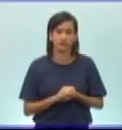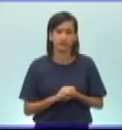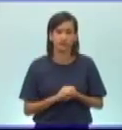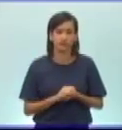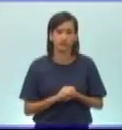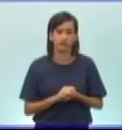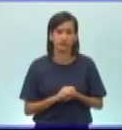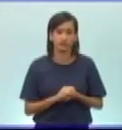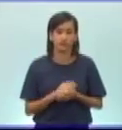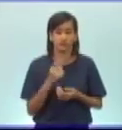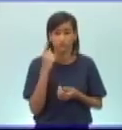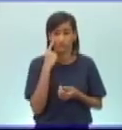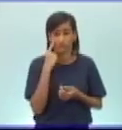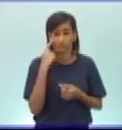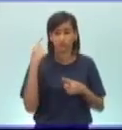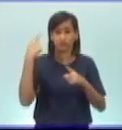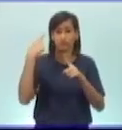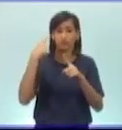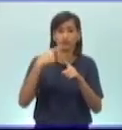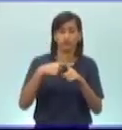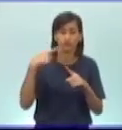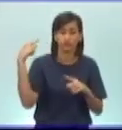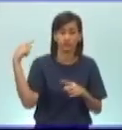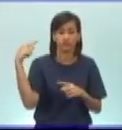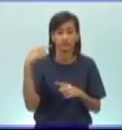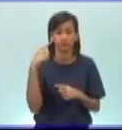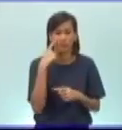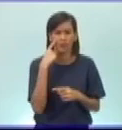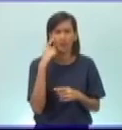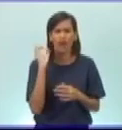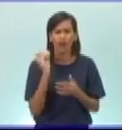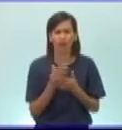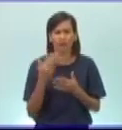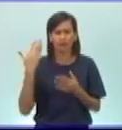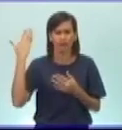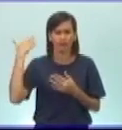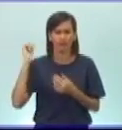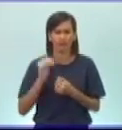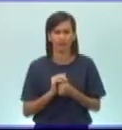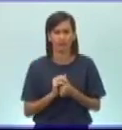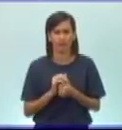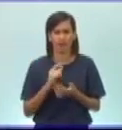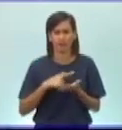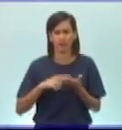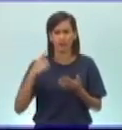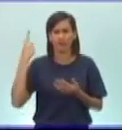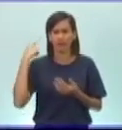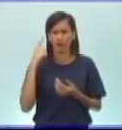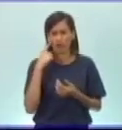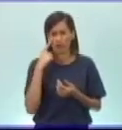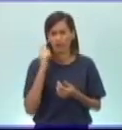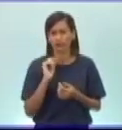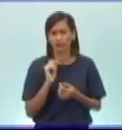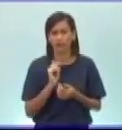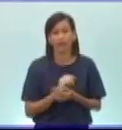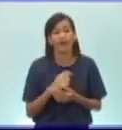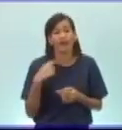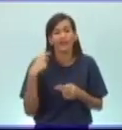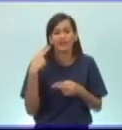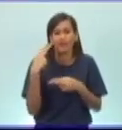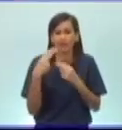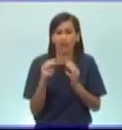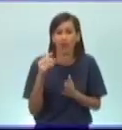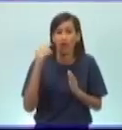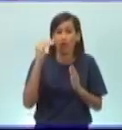Cuando aparecen la adición y la sustracción, como vimos en la semana anterior, se hacen en el orden en que aparecen. En este